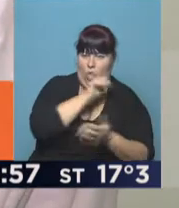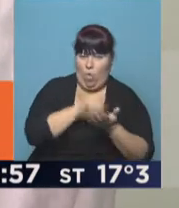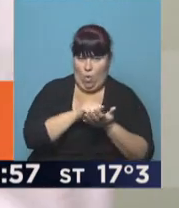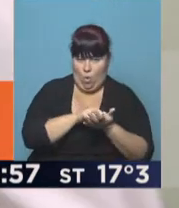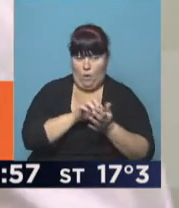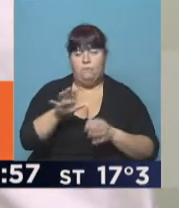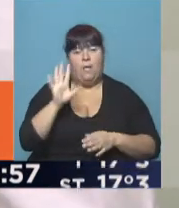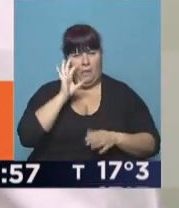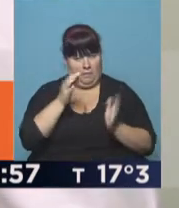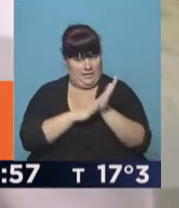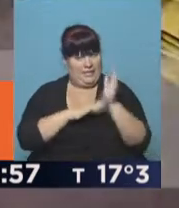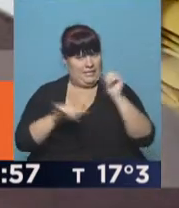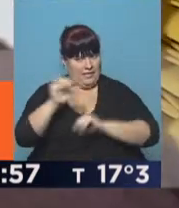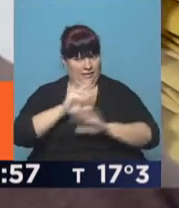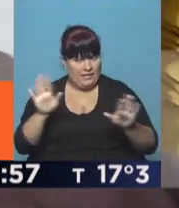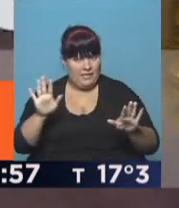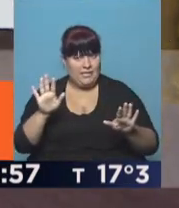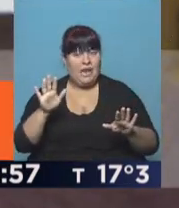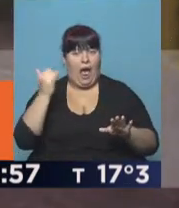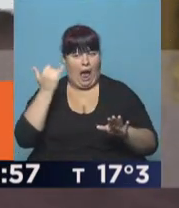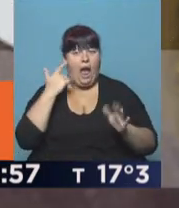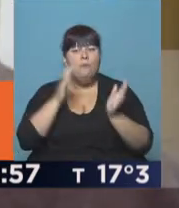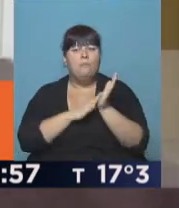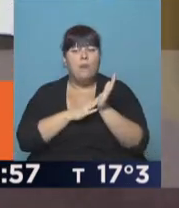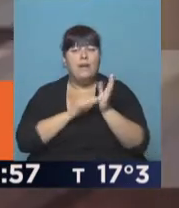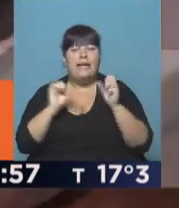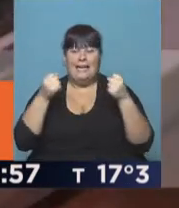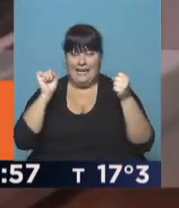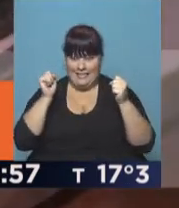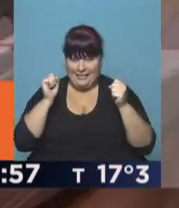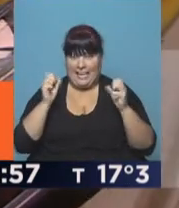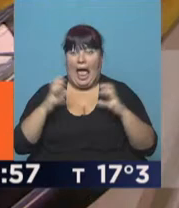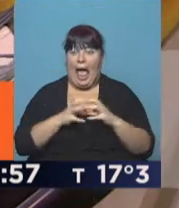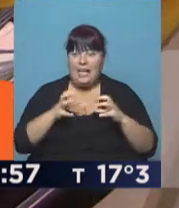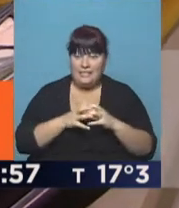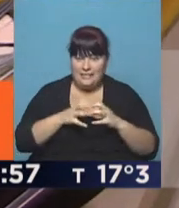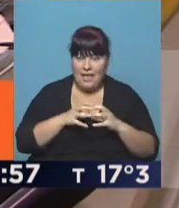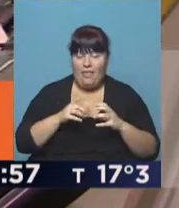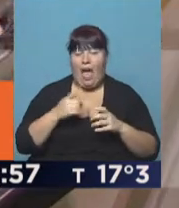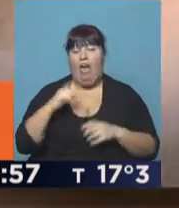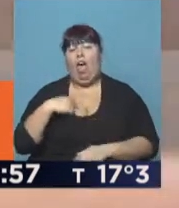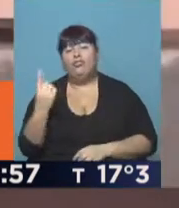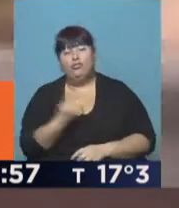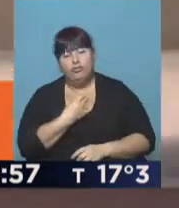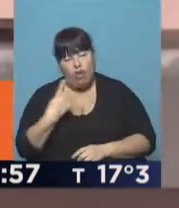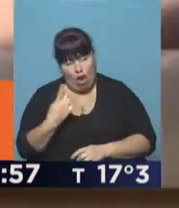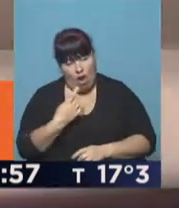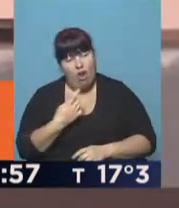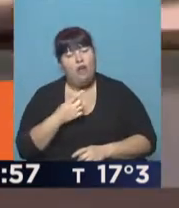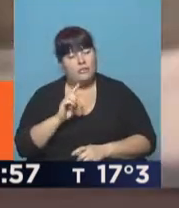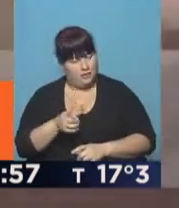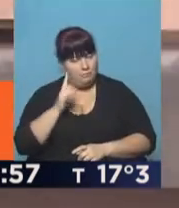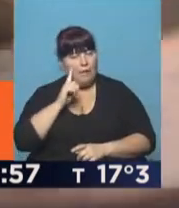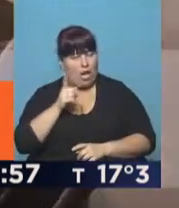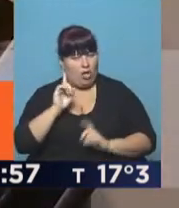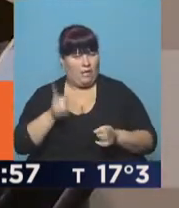Existe evidencia científica que demuestra que el estrés, la ansiedad y la soledad inciden de